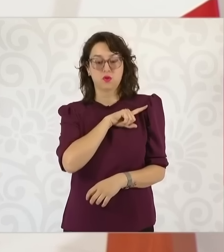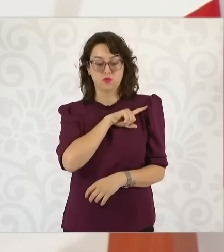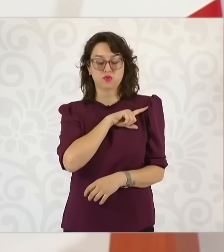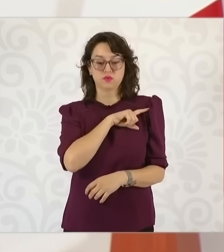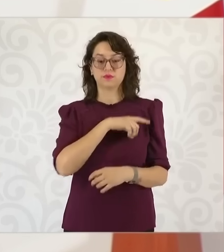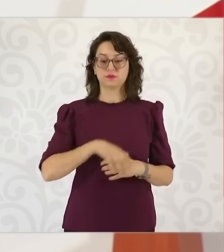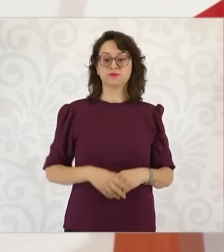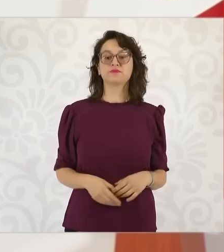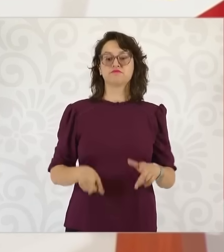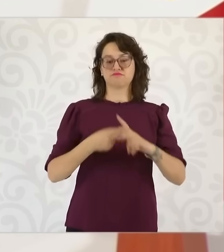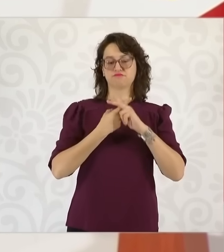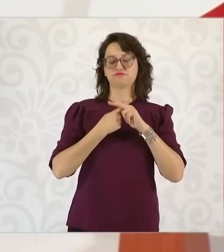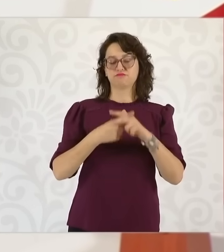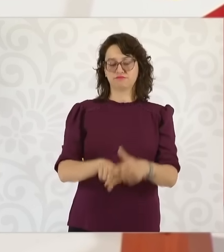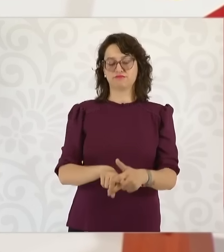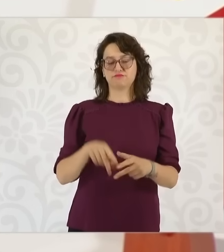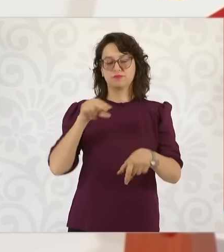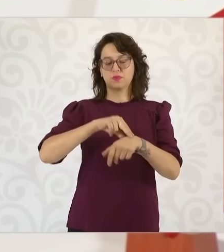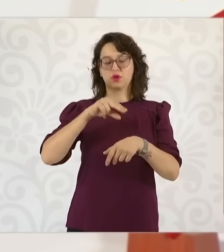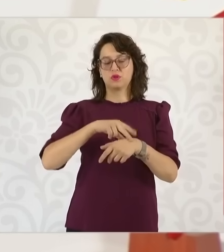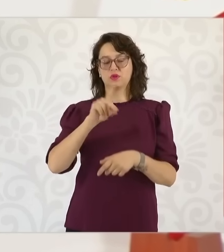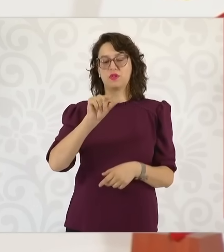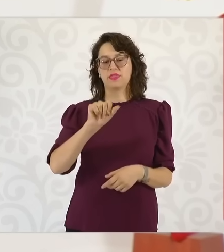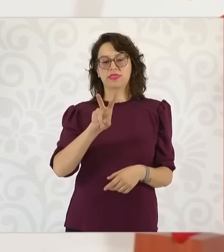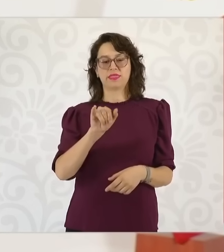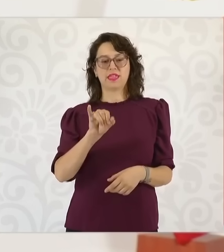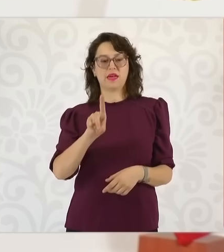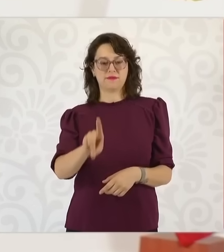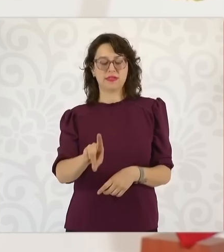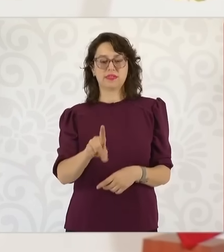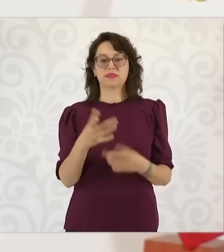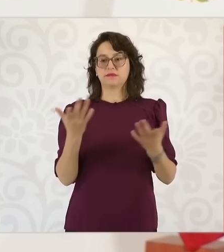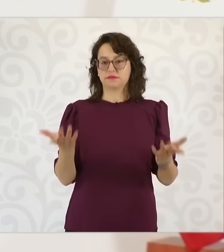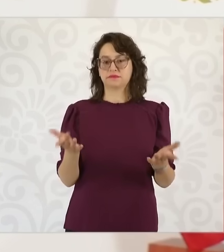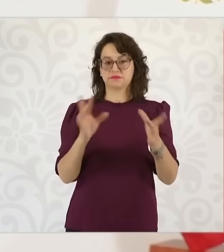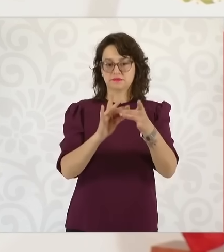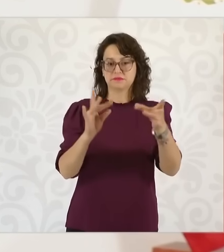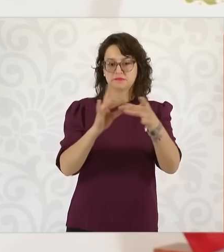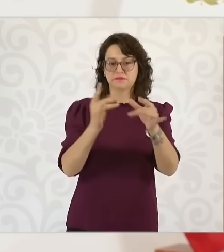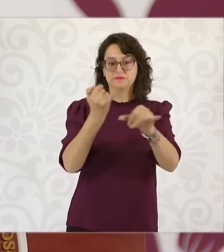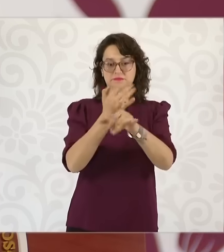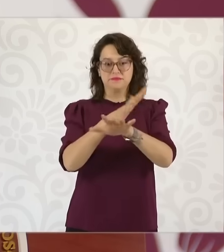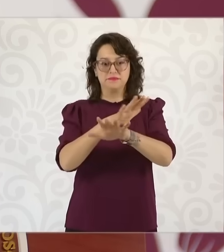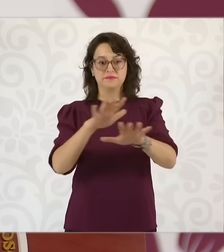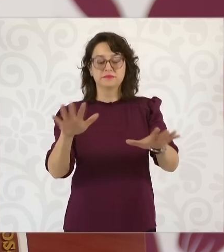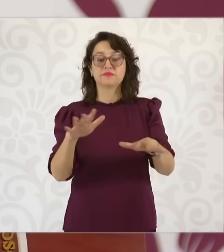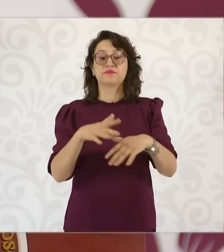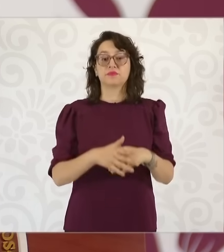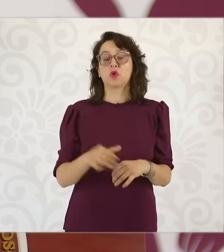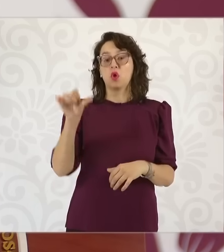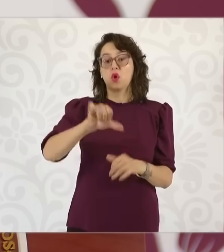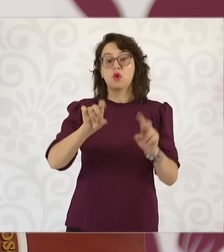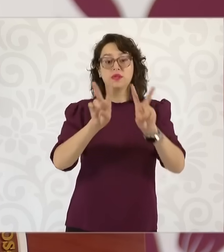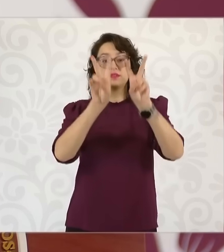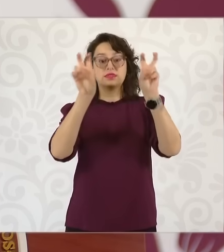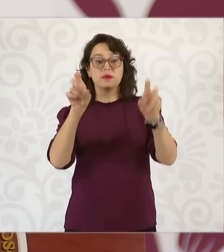hablar de por qué el exceso de azúcar le hace daño a las niñas y a los